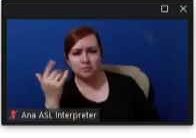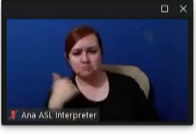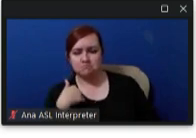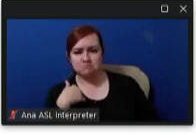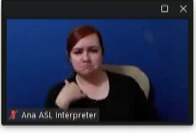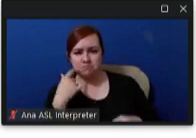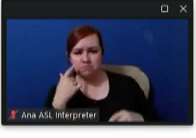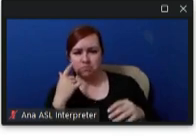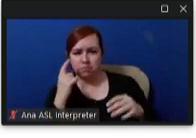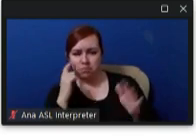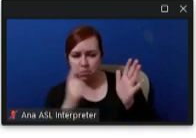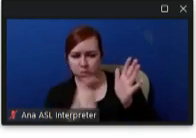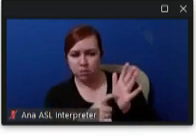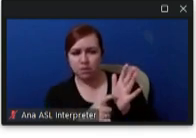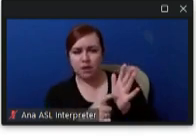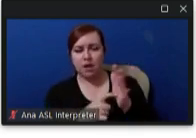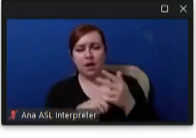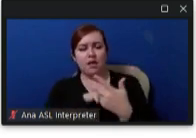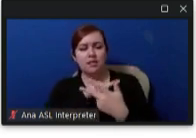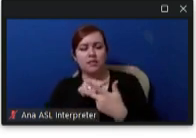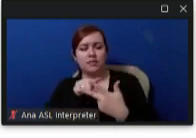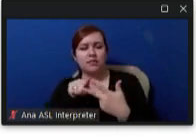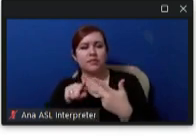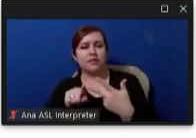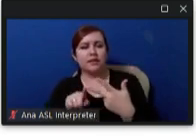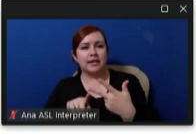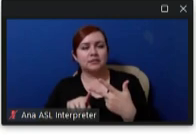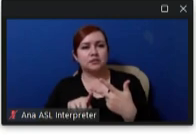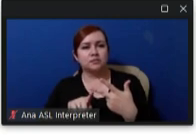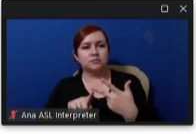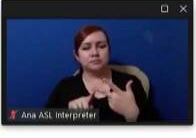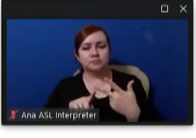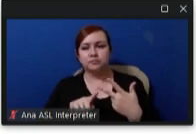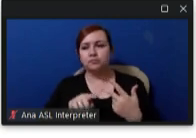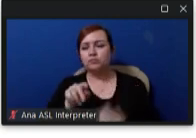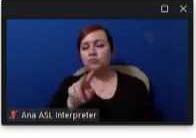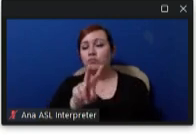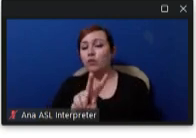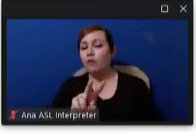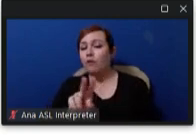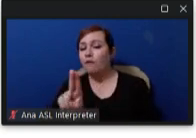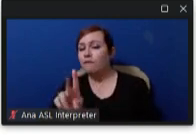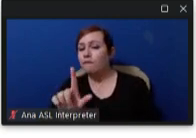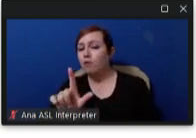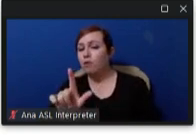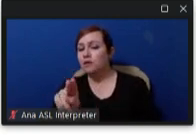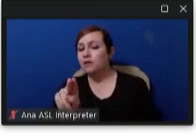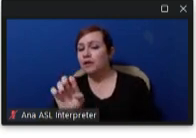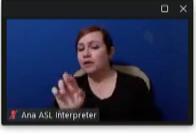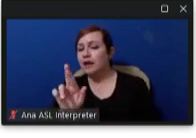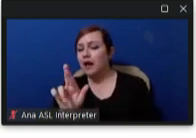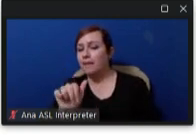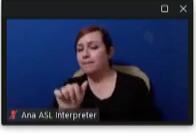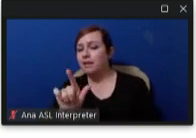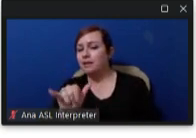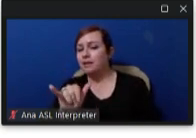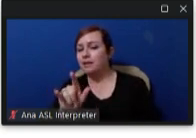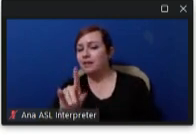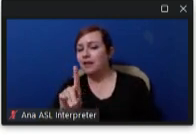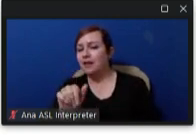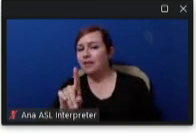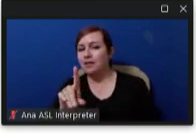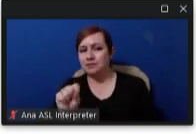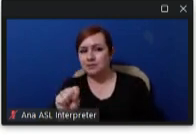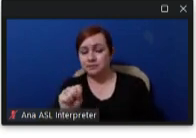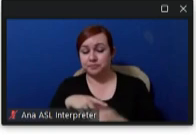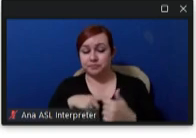hay tres vulnerabilidades que están en intersección en estas agresiones. En primer